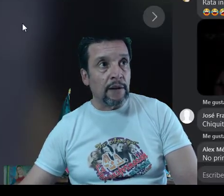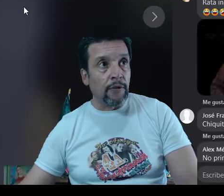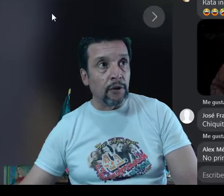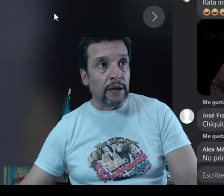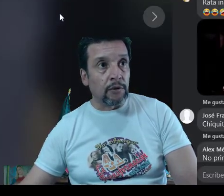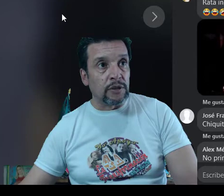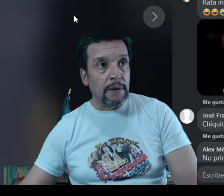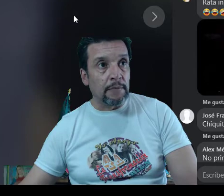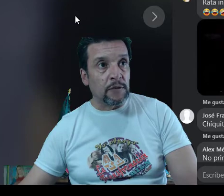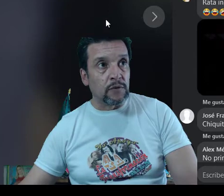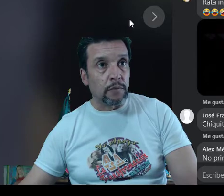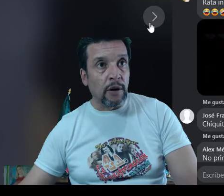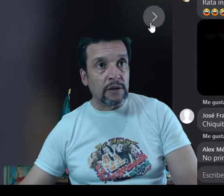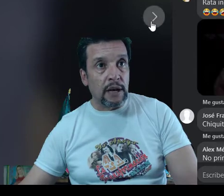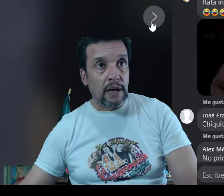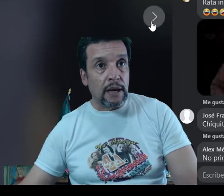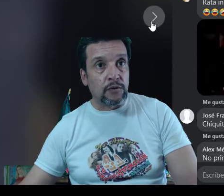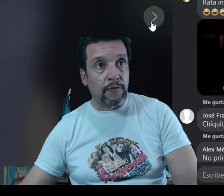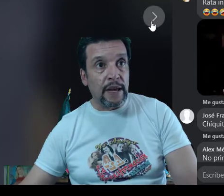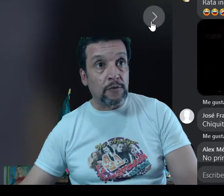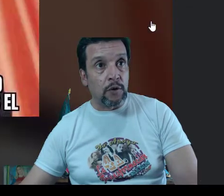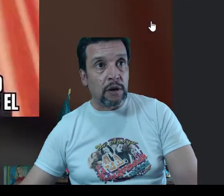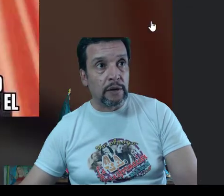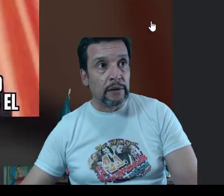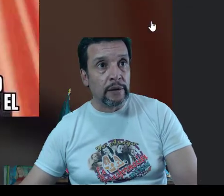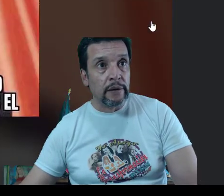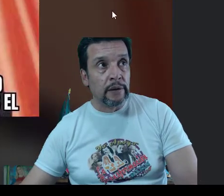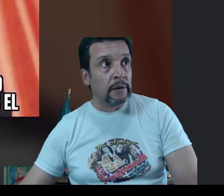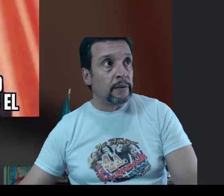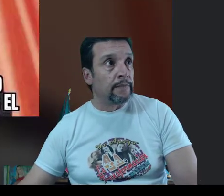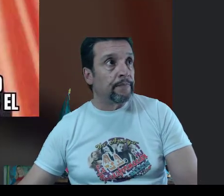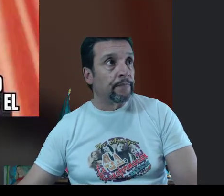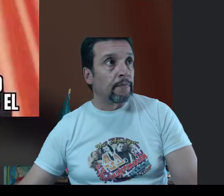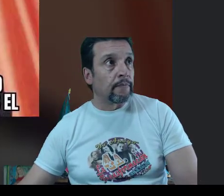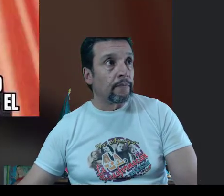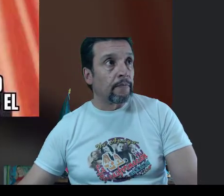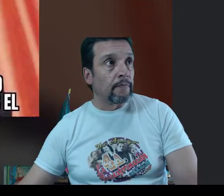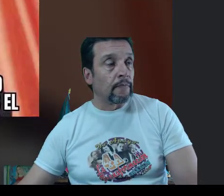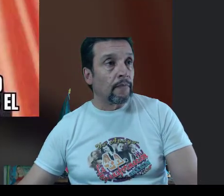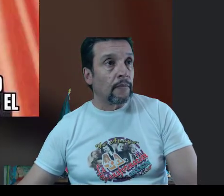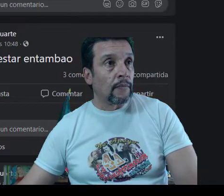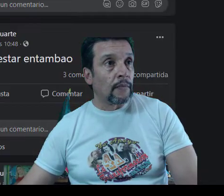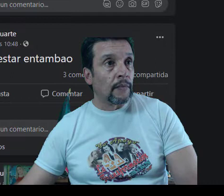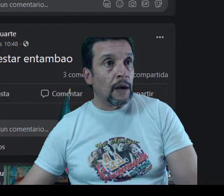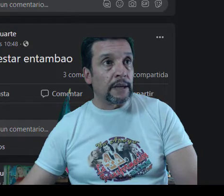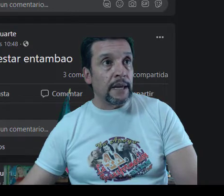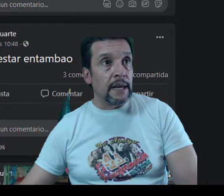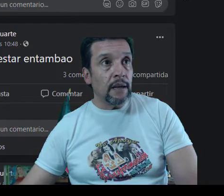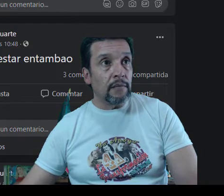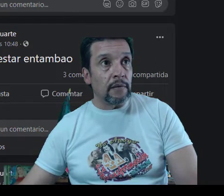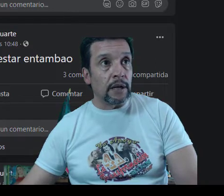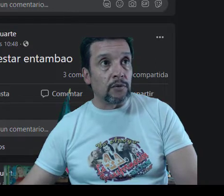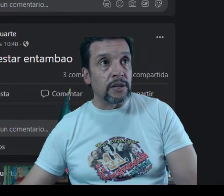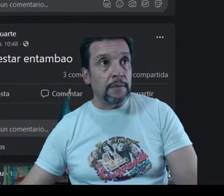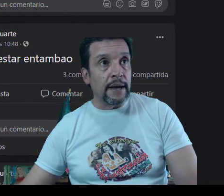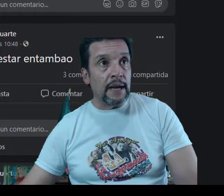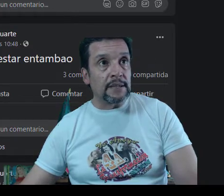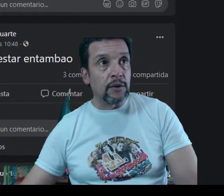Derecho no apunta hacia hacer un show mediático que todo mundo sepa y que dijo y buscaron, y